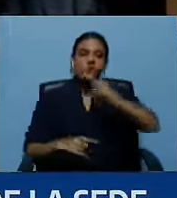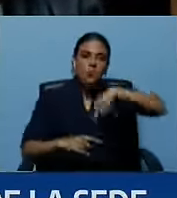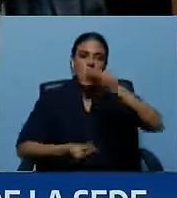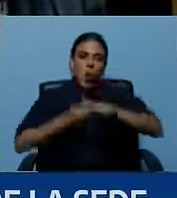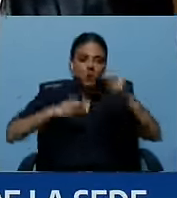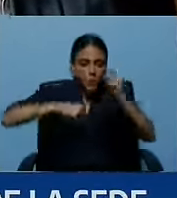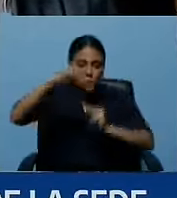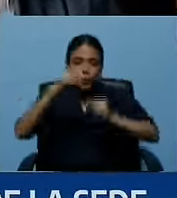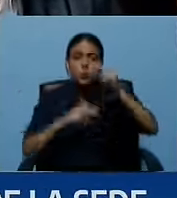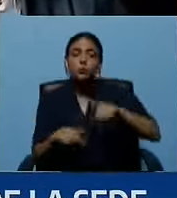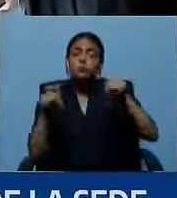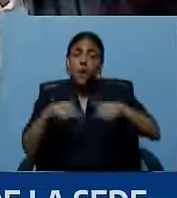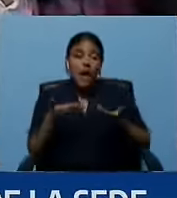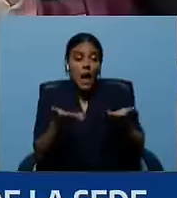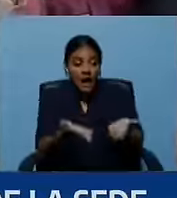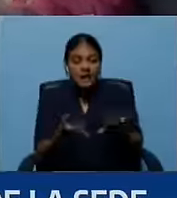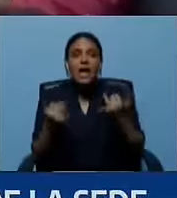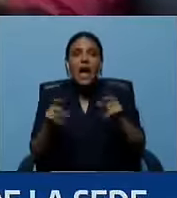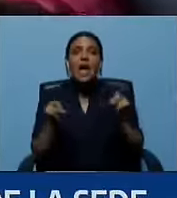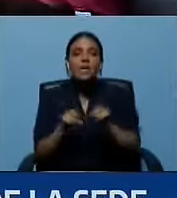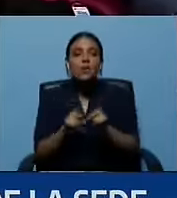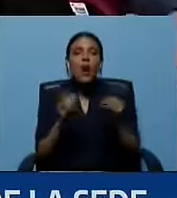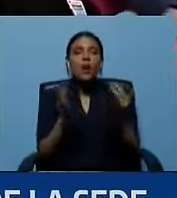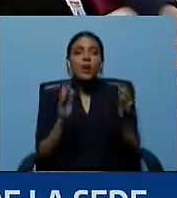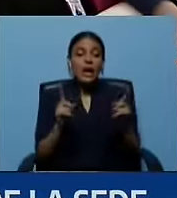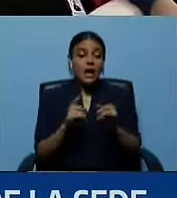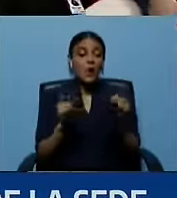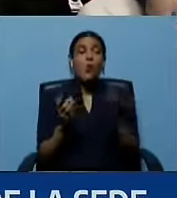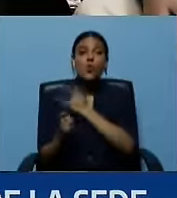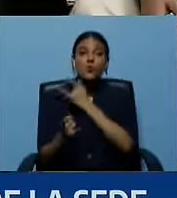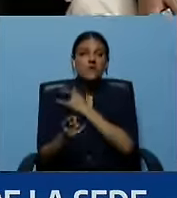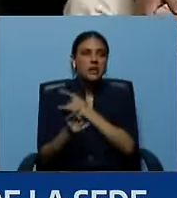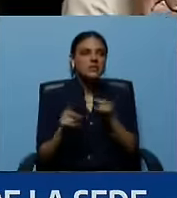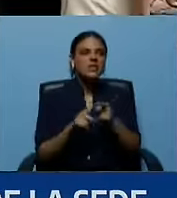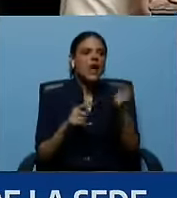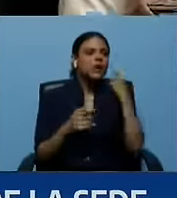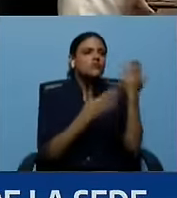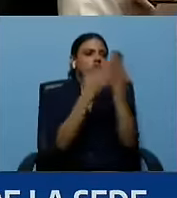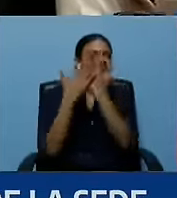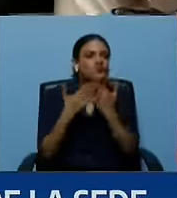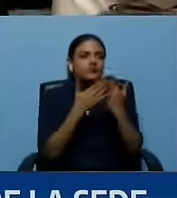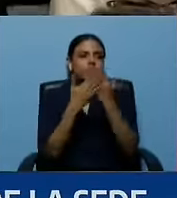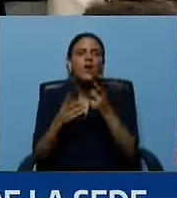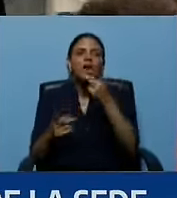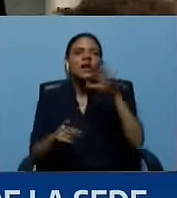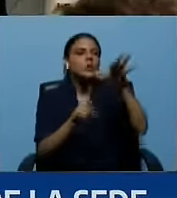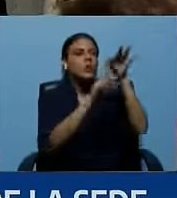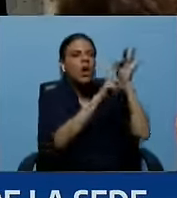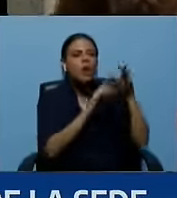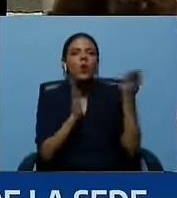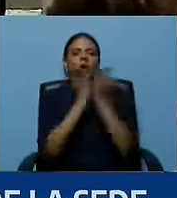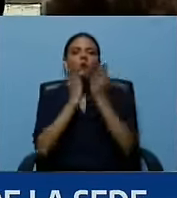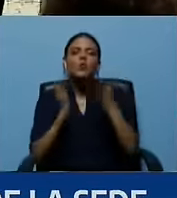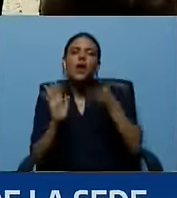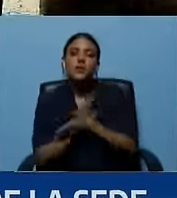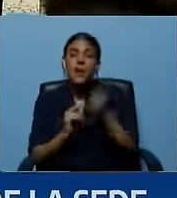Aquí están las carreras, muchachos, para que vayan pensando desde ya. Mire esta hermosura. Las ingenierías